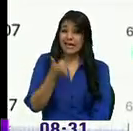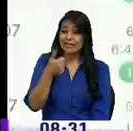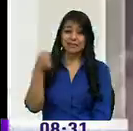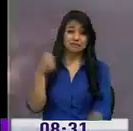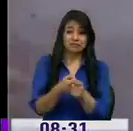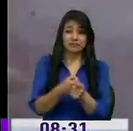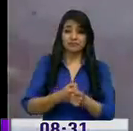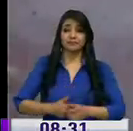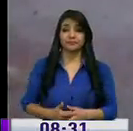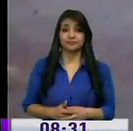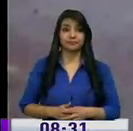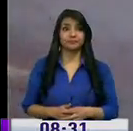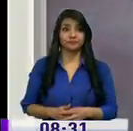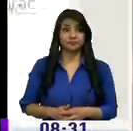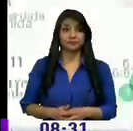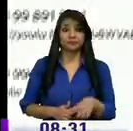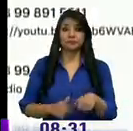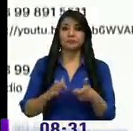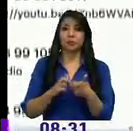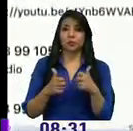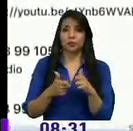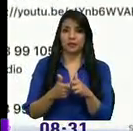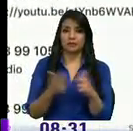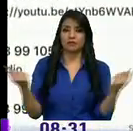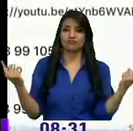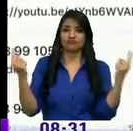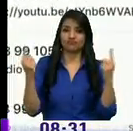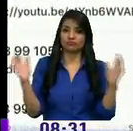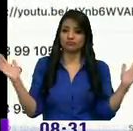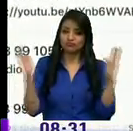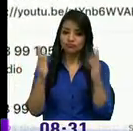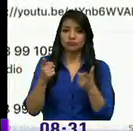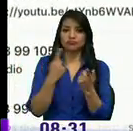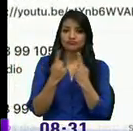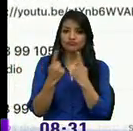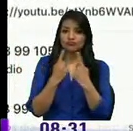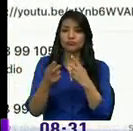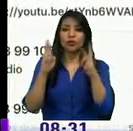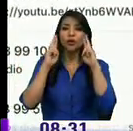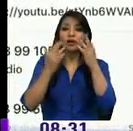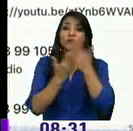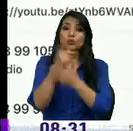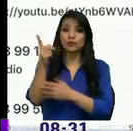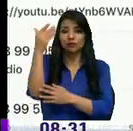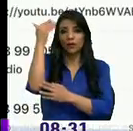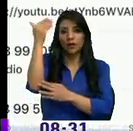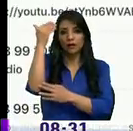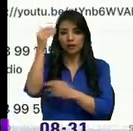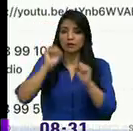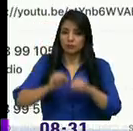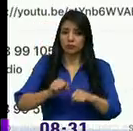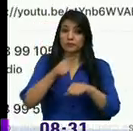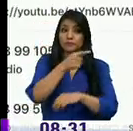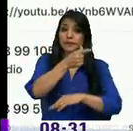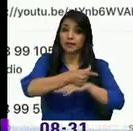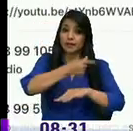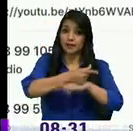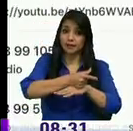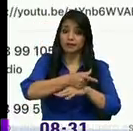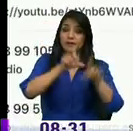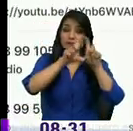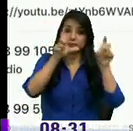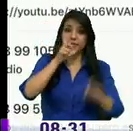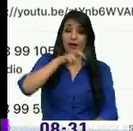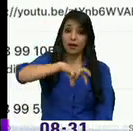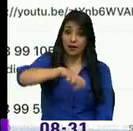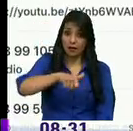de chocarse. El problema es que no se hablan. Ojalá y la nueva administración de Jorge Yunda logren que los gerentes del agua potable y